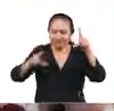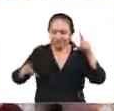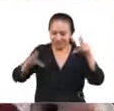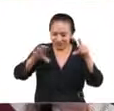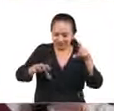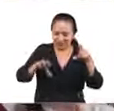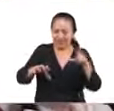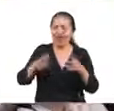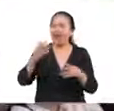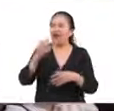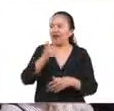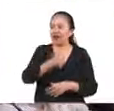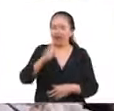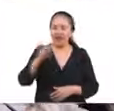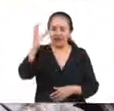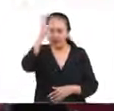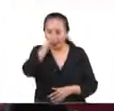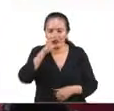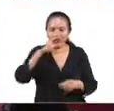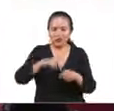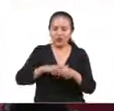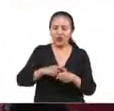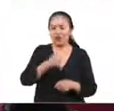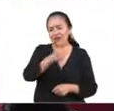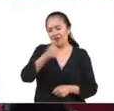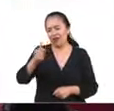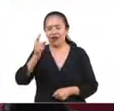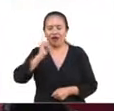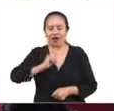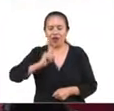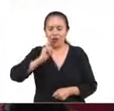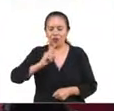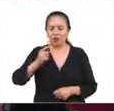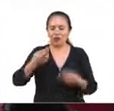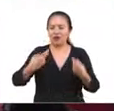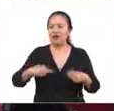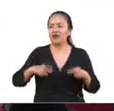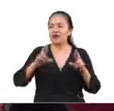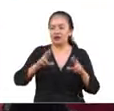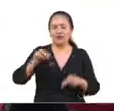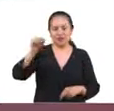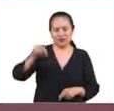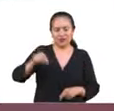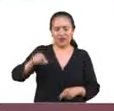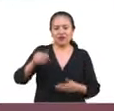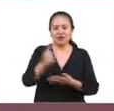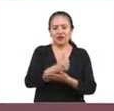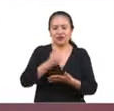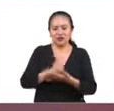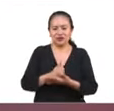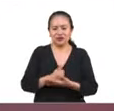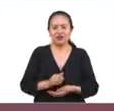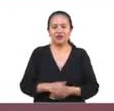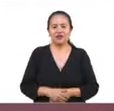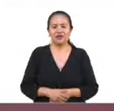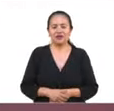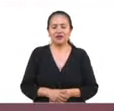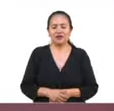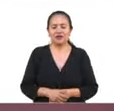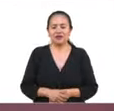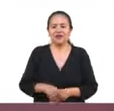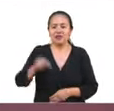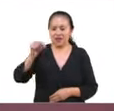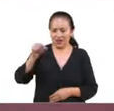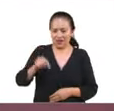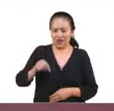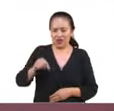cada cultura, de cada mujer está representada en esta que es su ciudad capital. Y